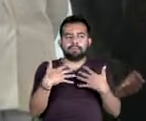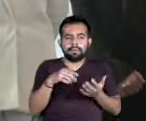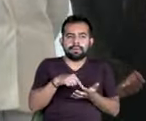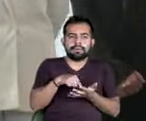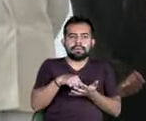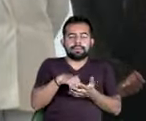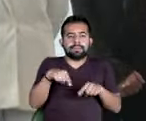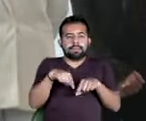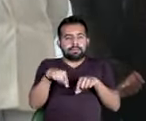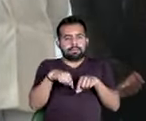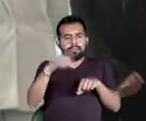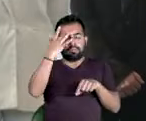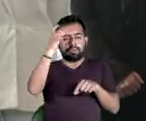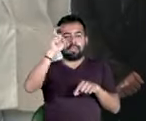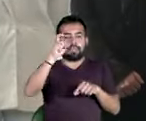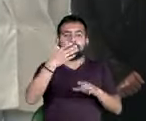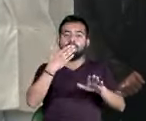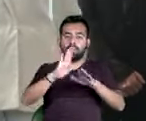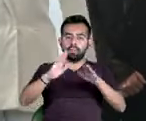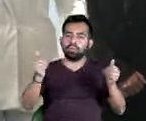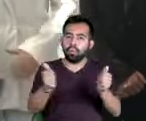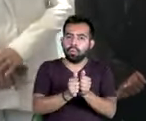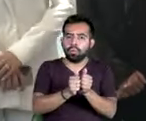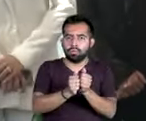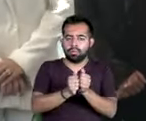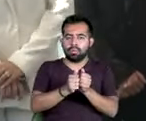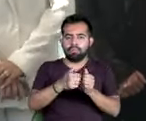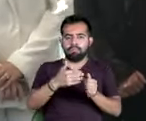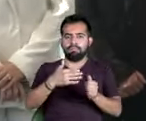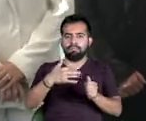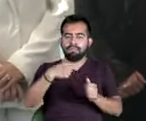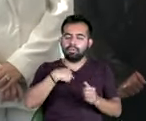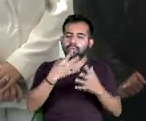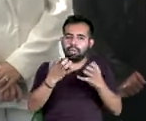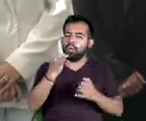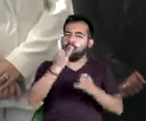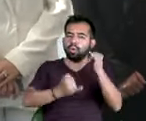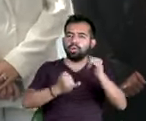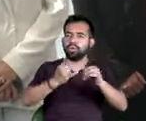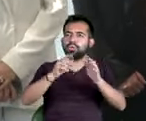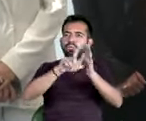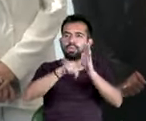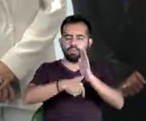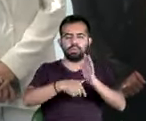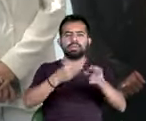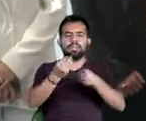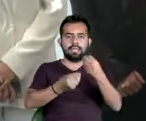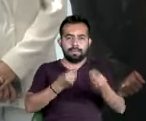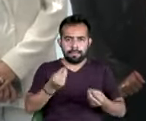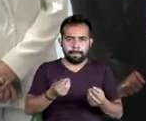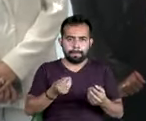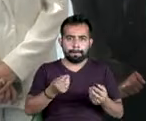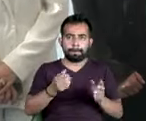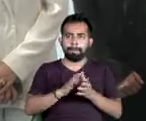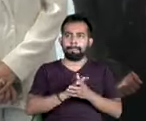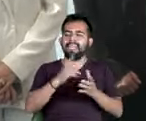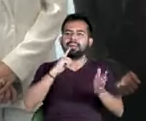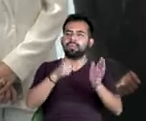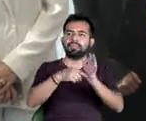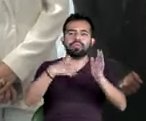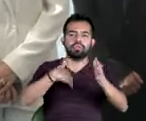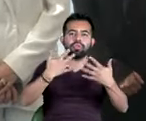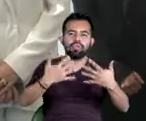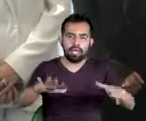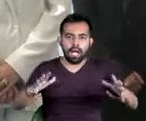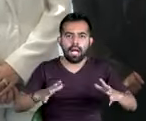supone compromisos conjuntos. Quiero valerme de estos últimos minutos para decirles lo siguiente, por ejemplo, ya debe ser que tengo lleno el tercer